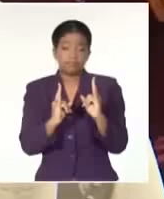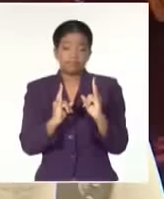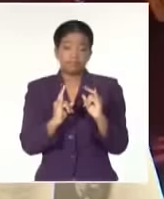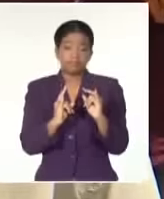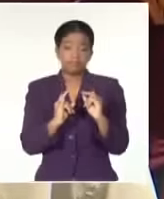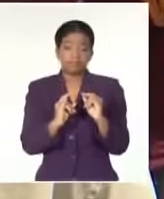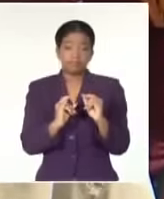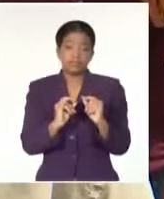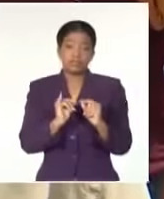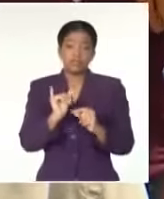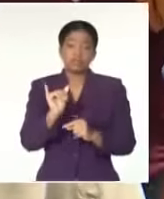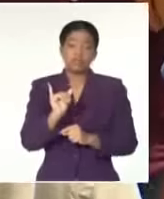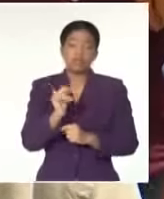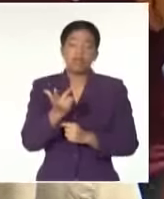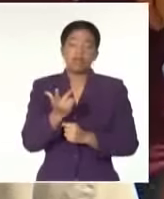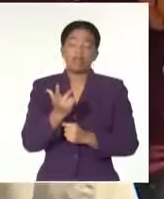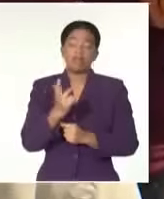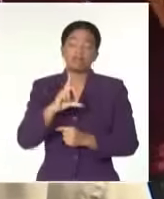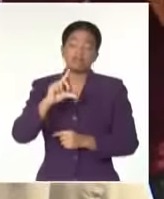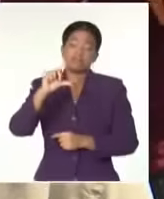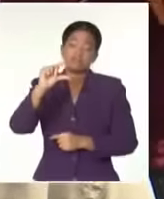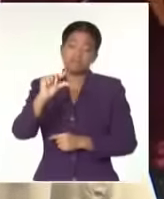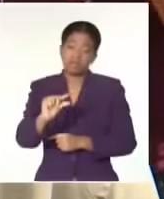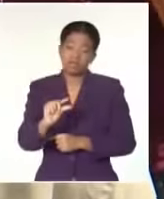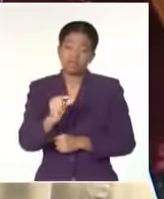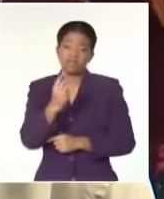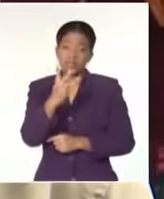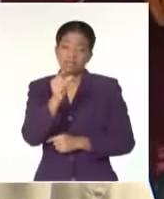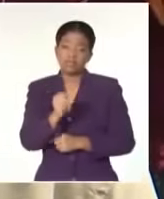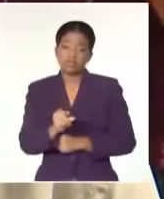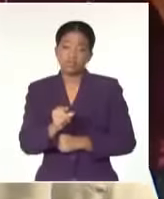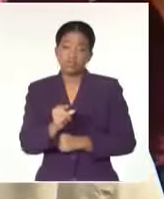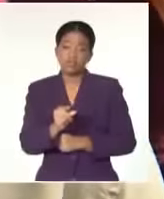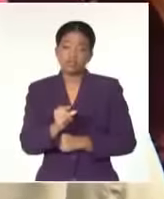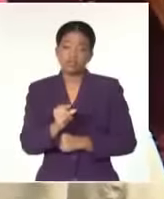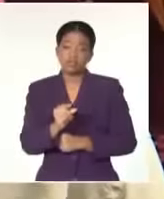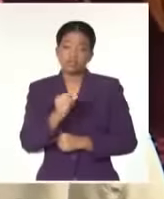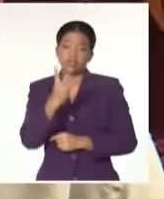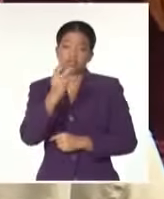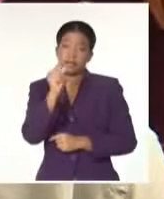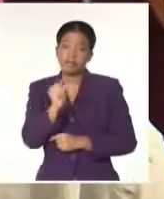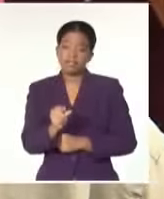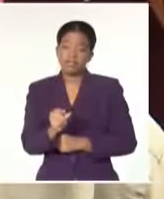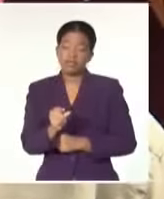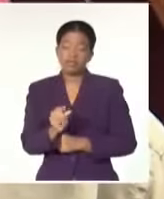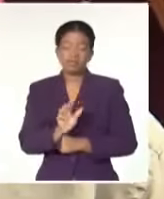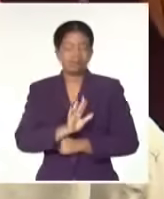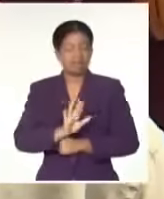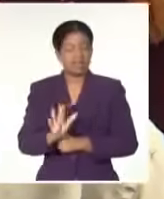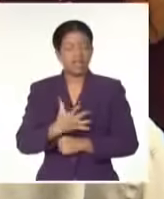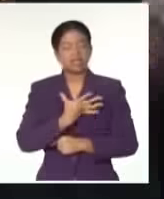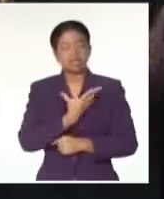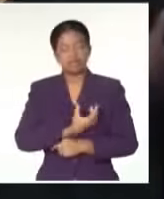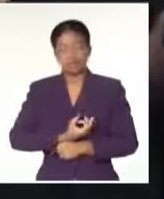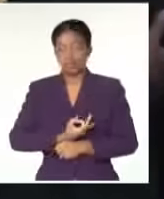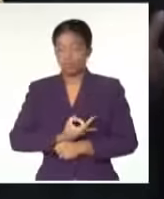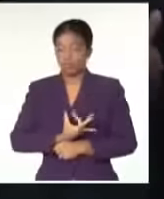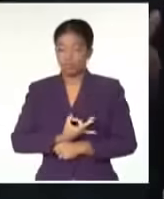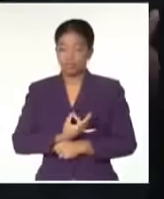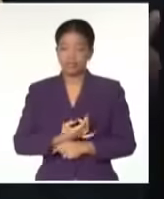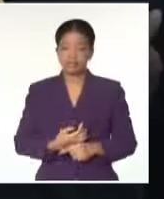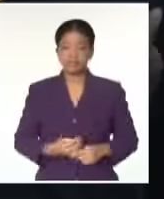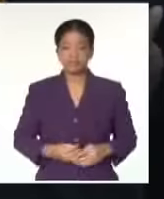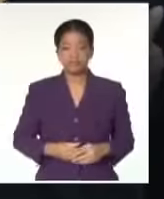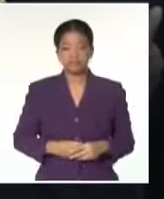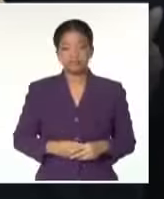solo, pero la palabra solo no cabe, son tres personas, tres vidas es suficiente para sentir el dolor más grande del mundo. Y